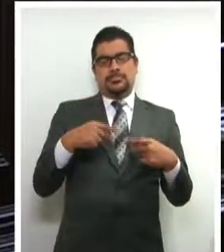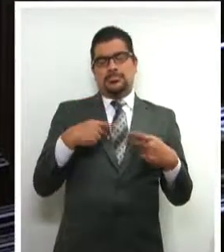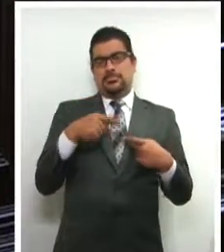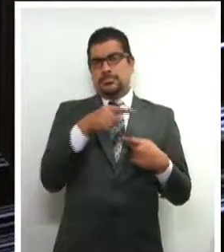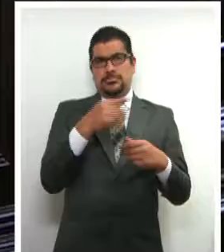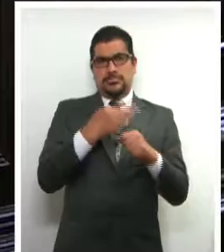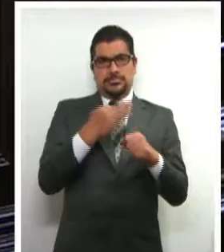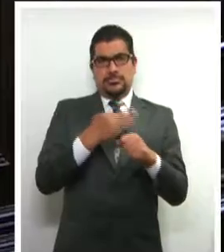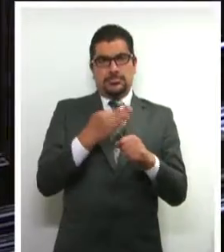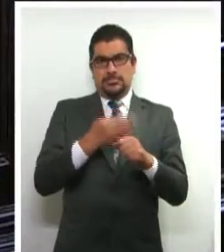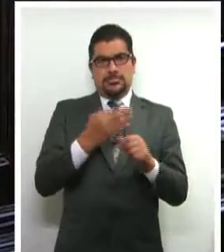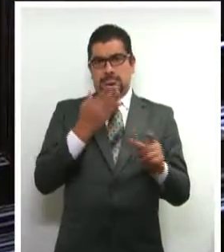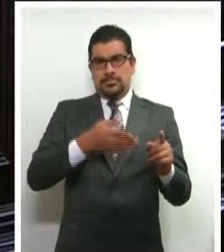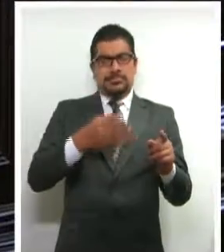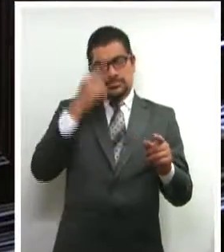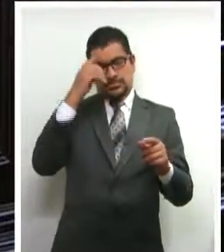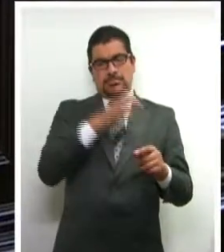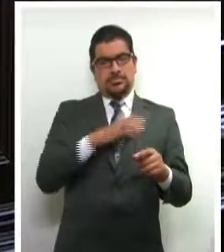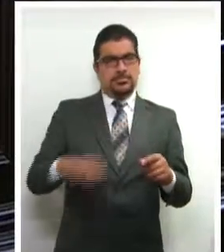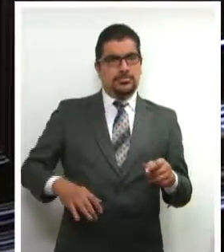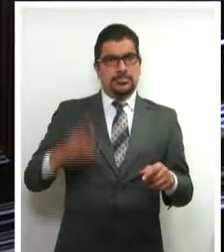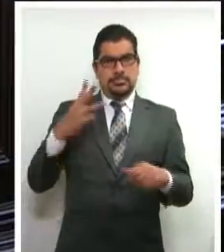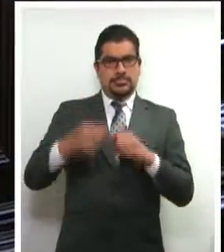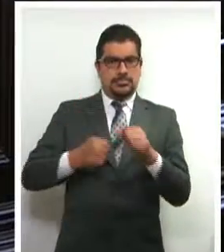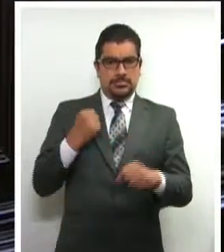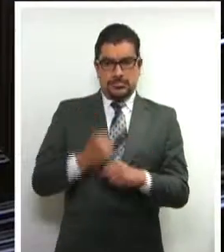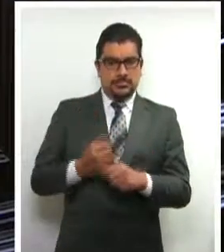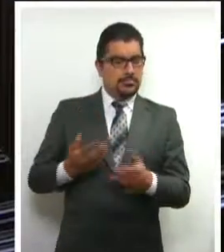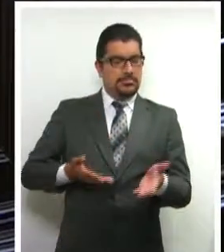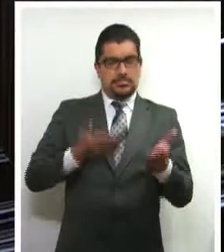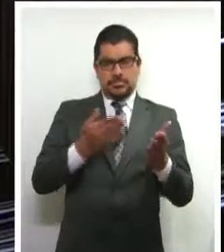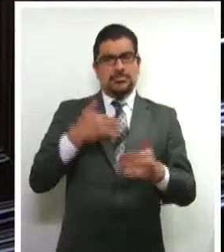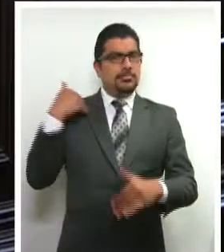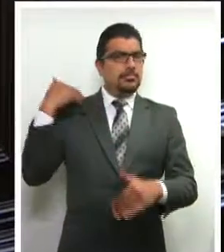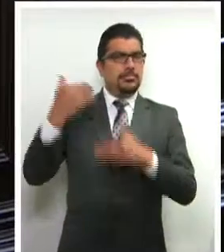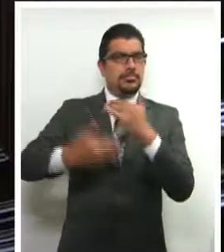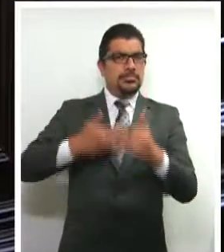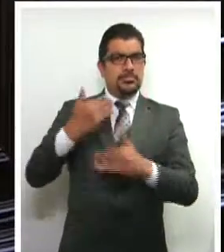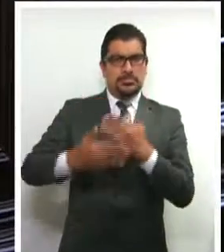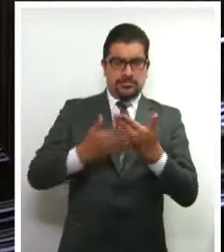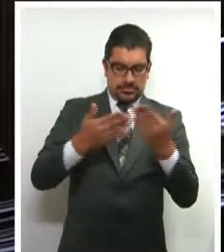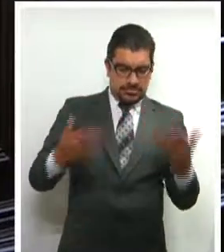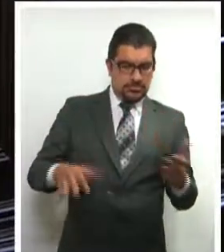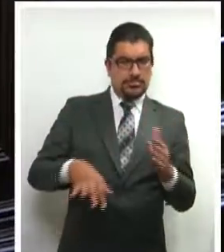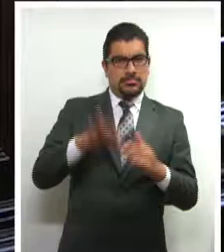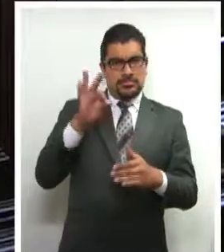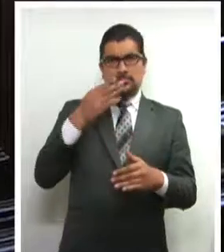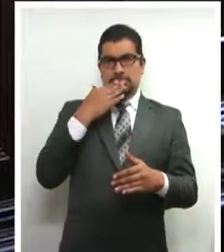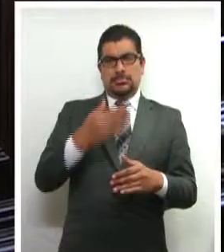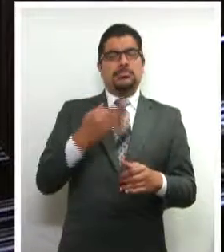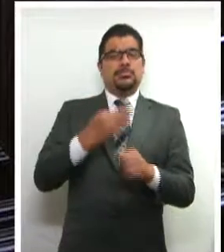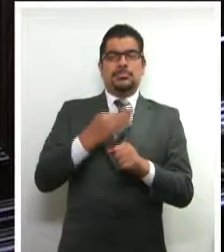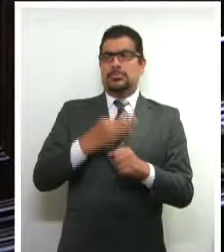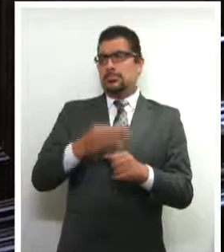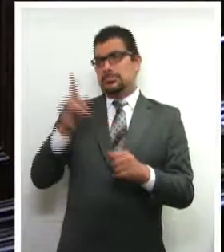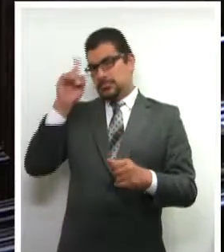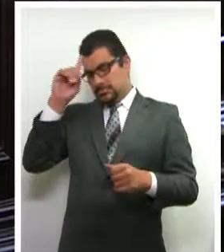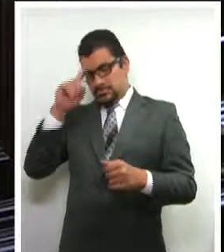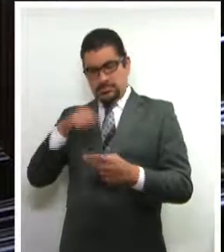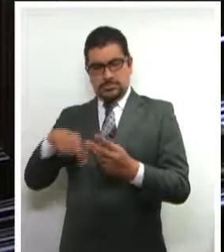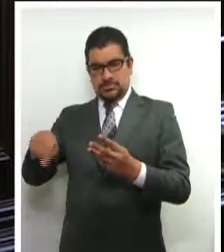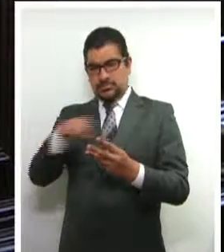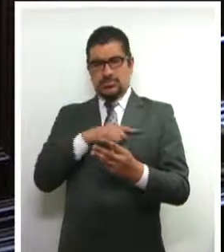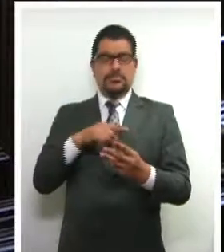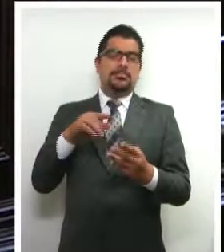su candidatura, por lo menos de 3 años ininterrumpidos al día de la elección. En el caso de los concejales, el